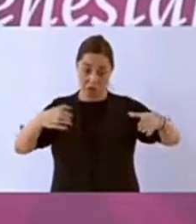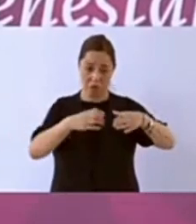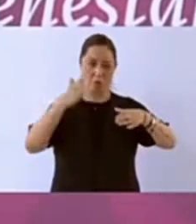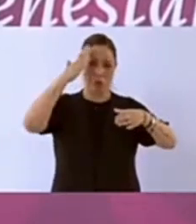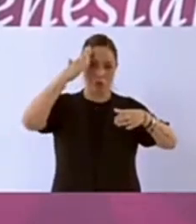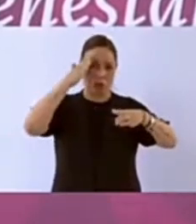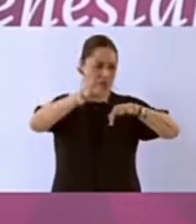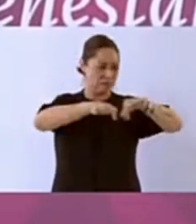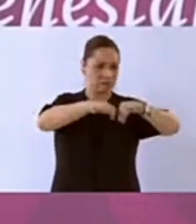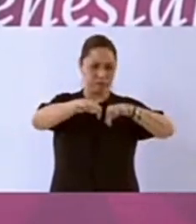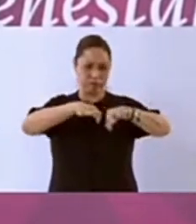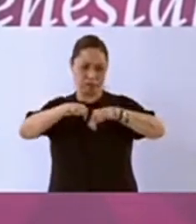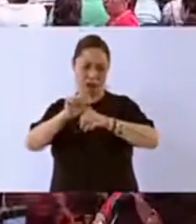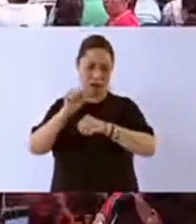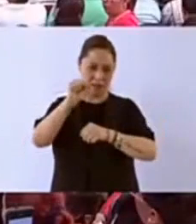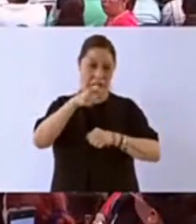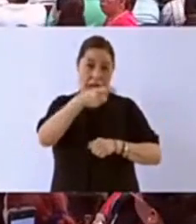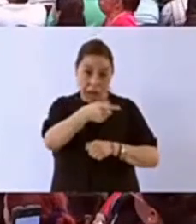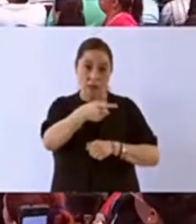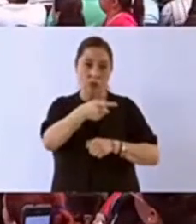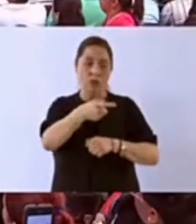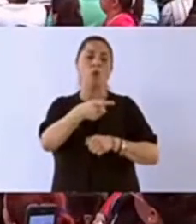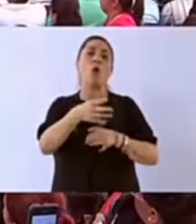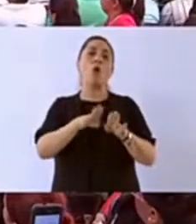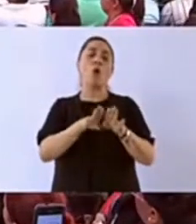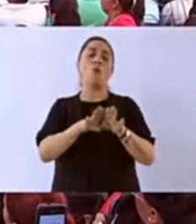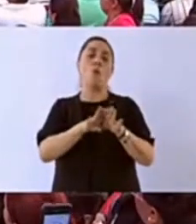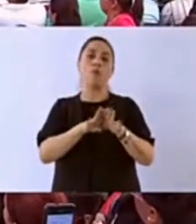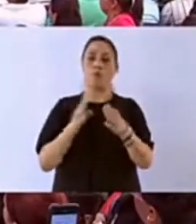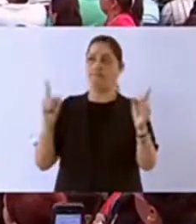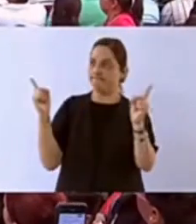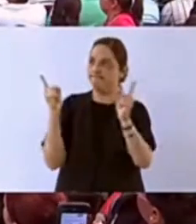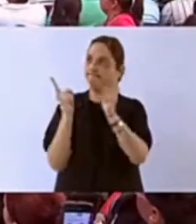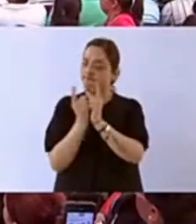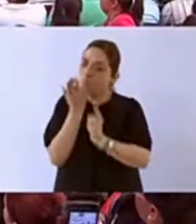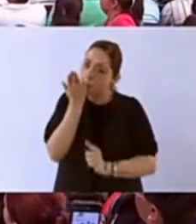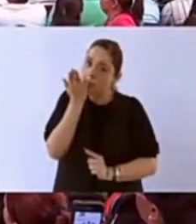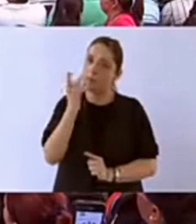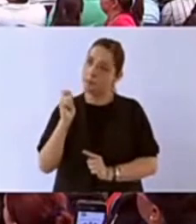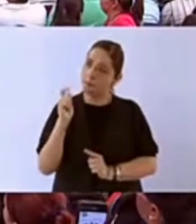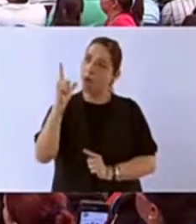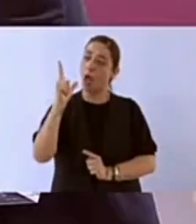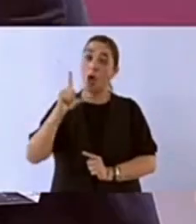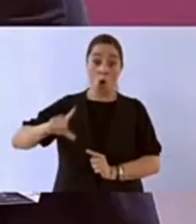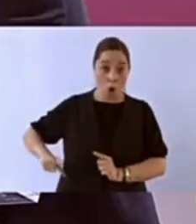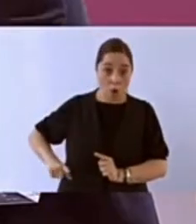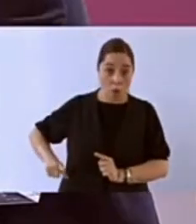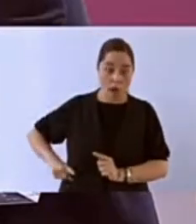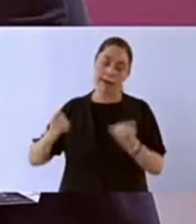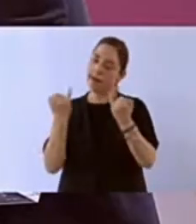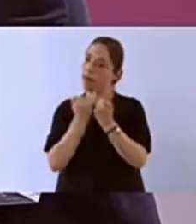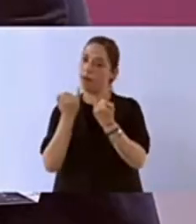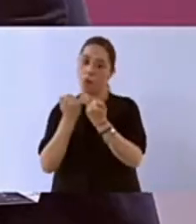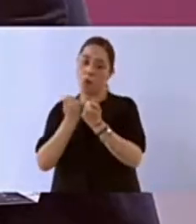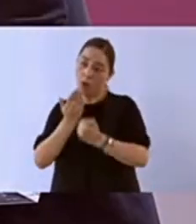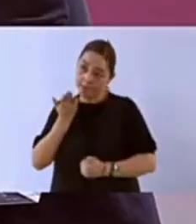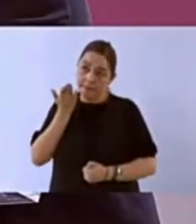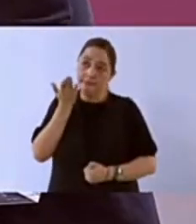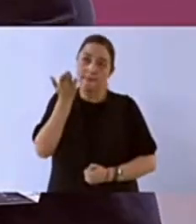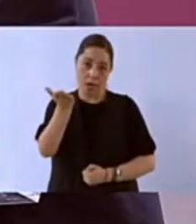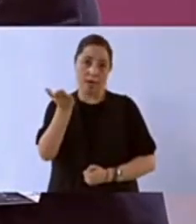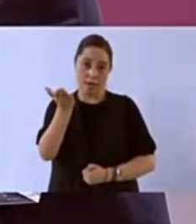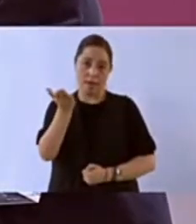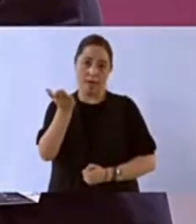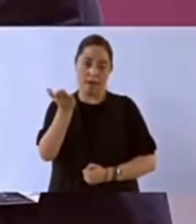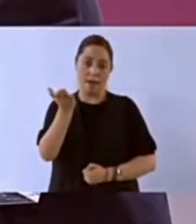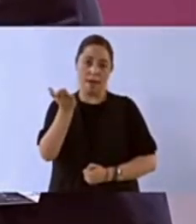de trabajadores, pues tienen ellos que pedir que haya aumento, y el gobierno también está planteando lo mismo.